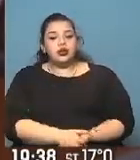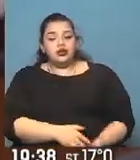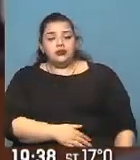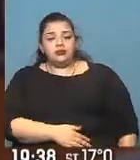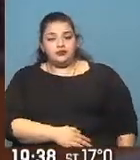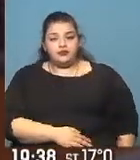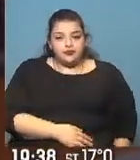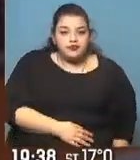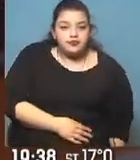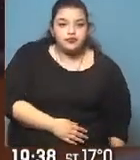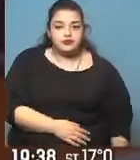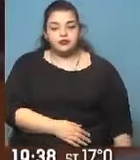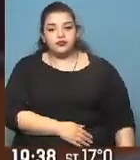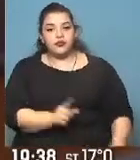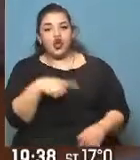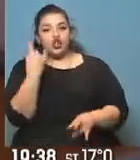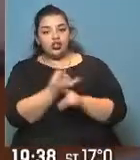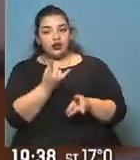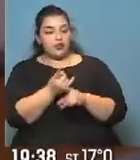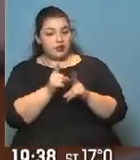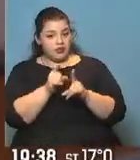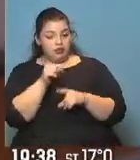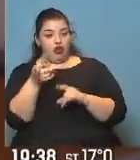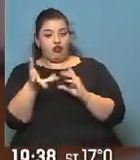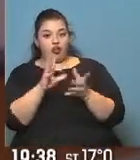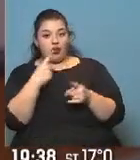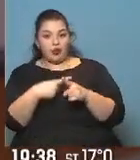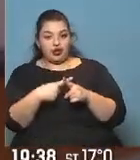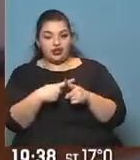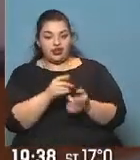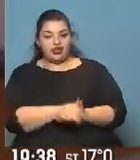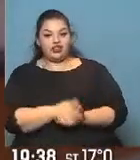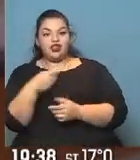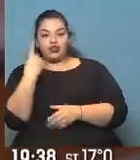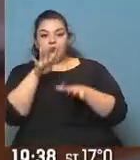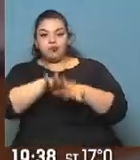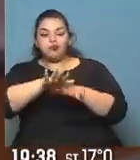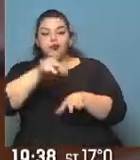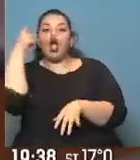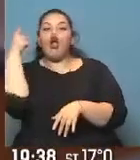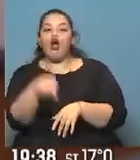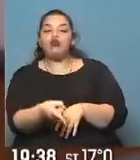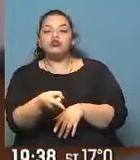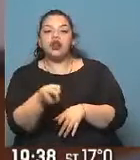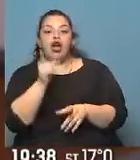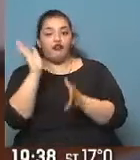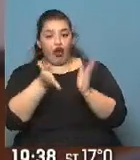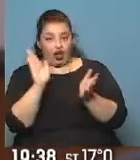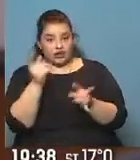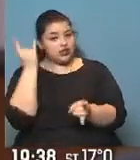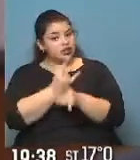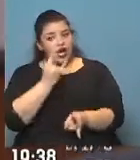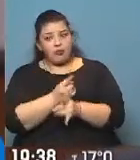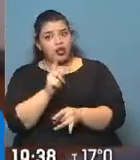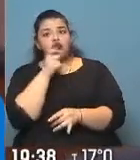siempre de que surgimos como opción política nos hemos manifestado en contra de todo tipo de violencia nosotros